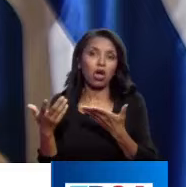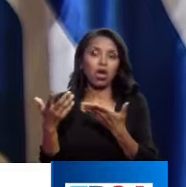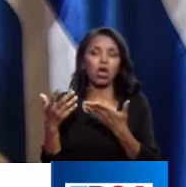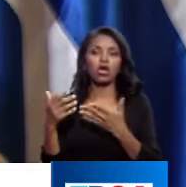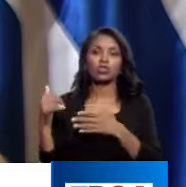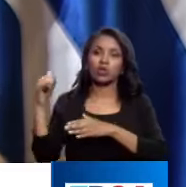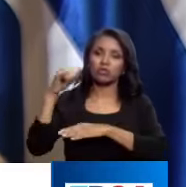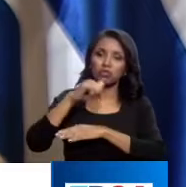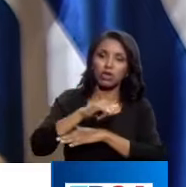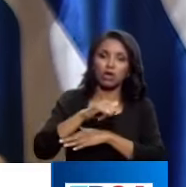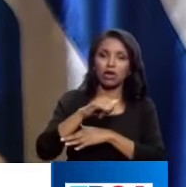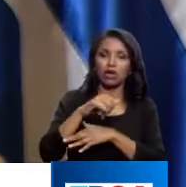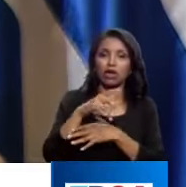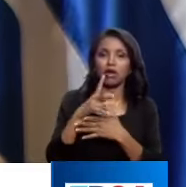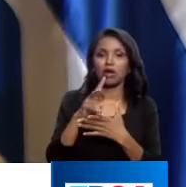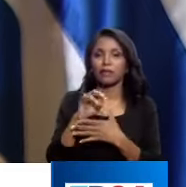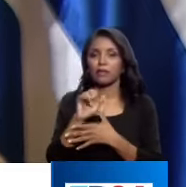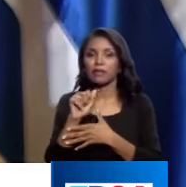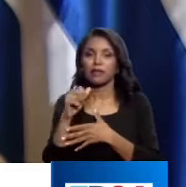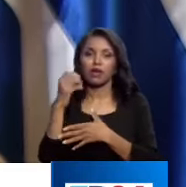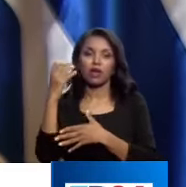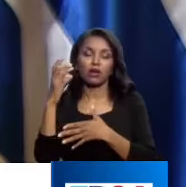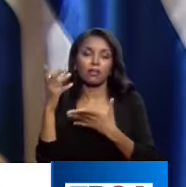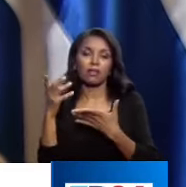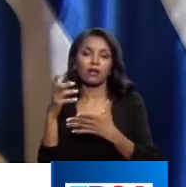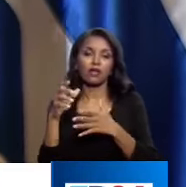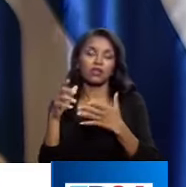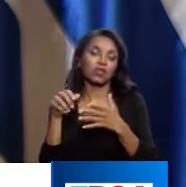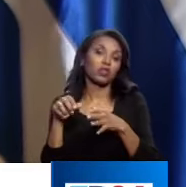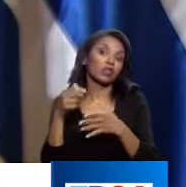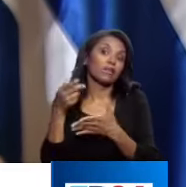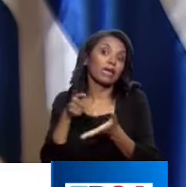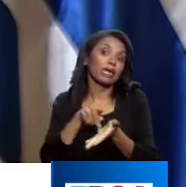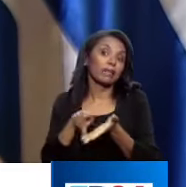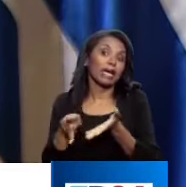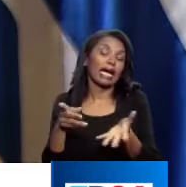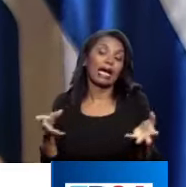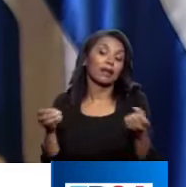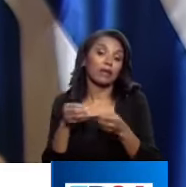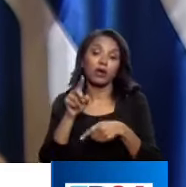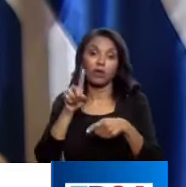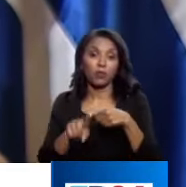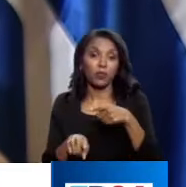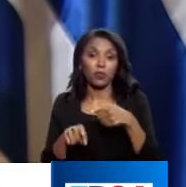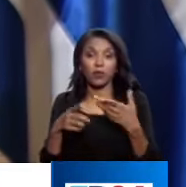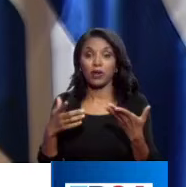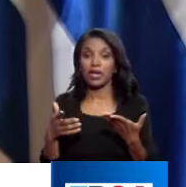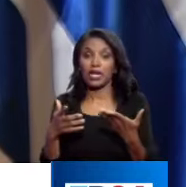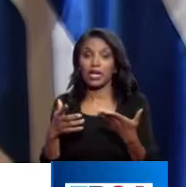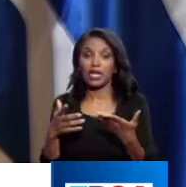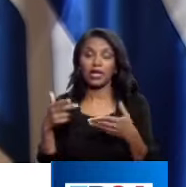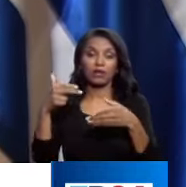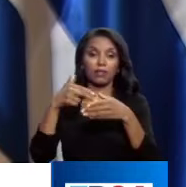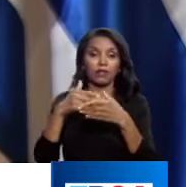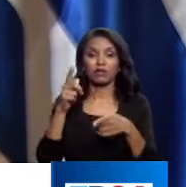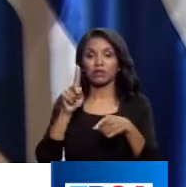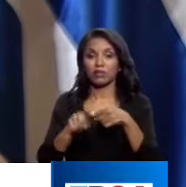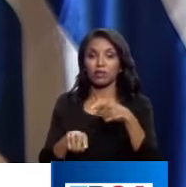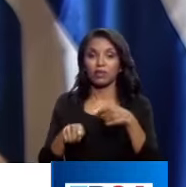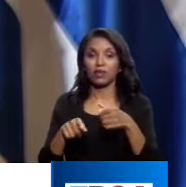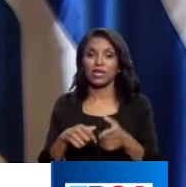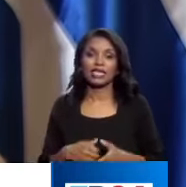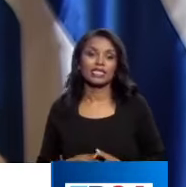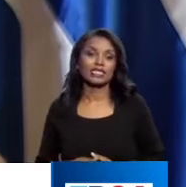Viva Colombia, la quiebran porque le ponen impuestos de embarque que no pueden pagar, le cobran combustible, mientras